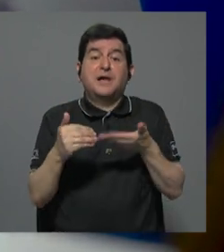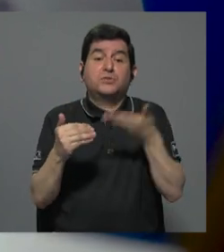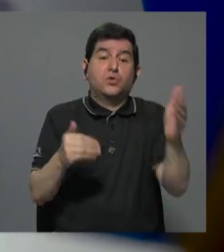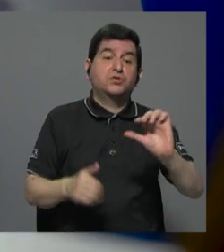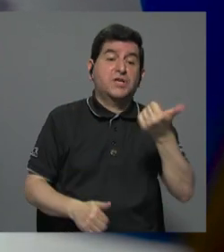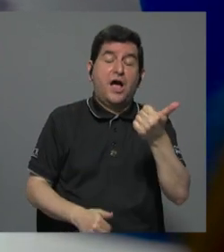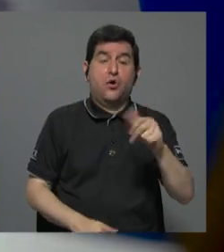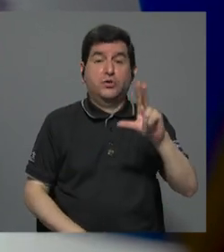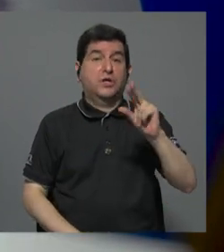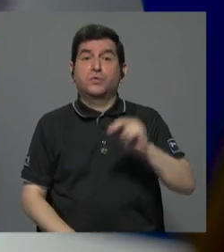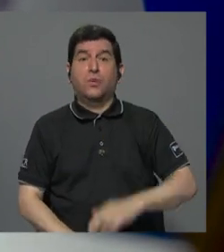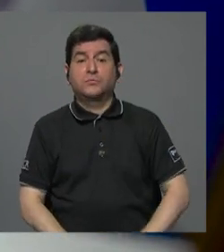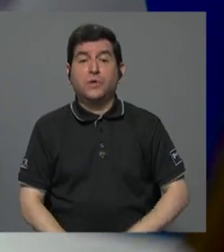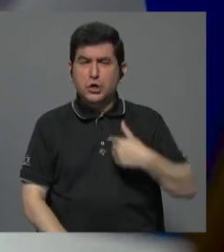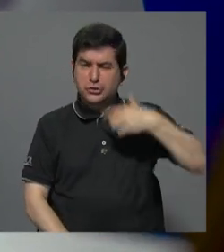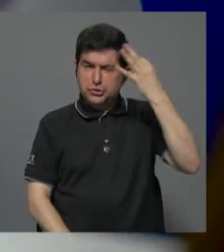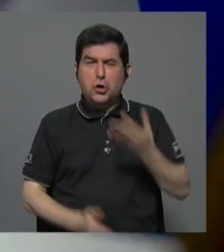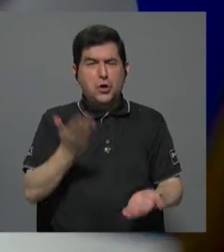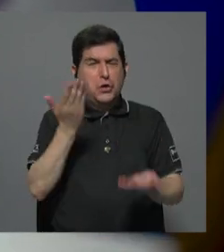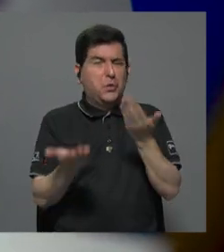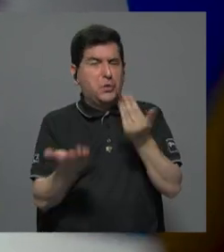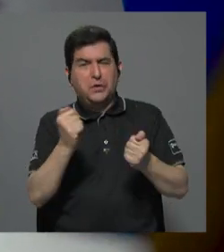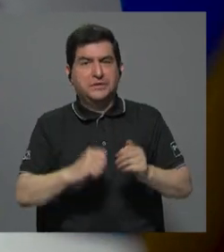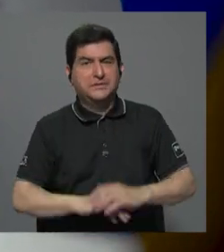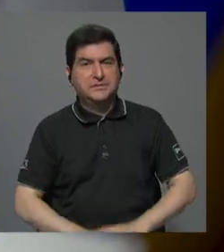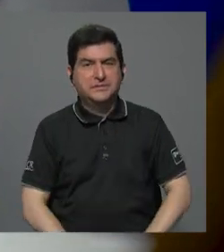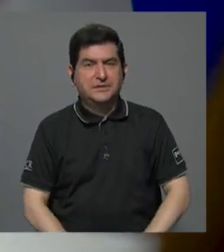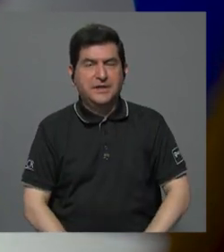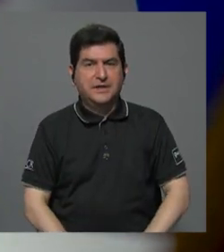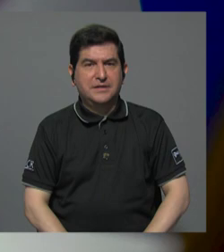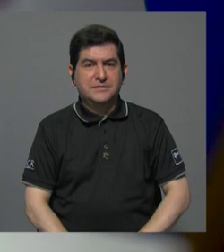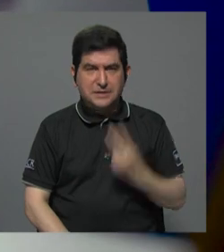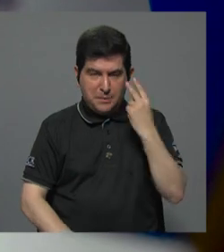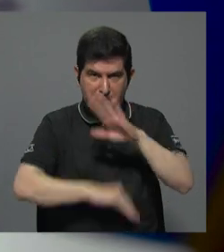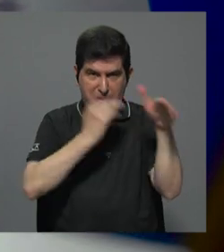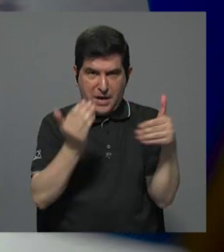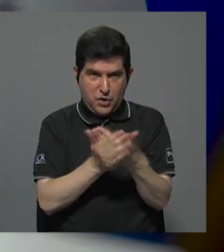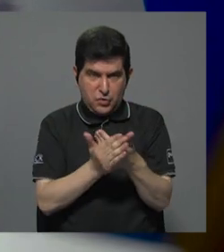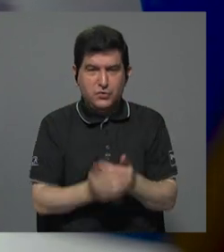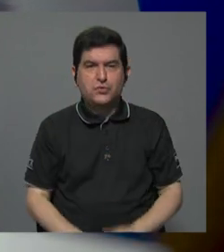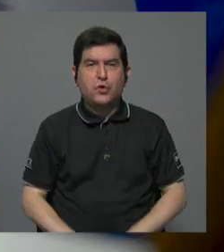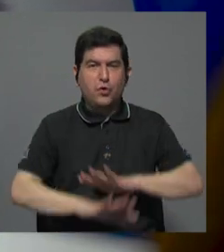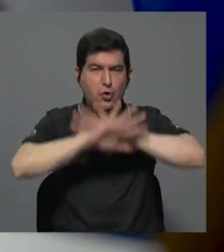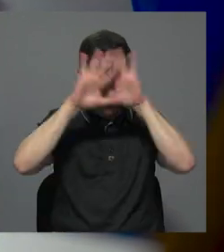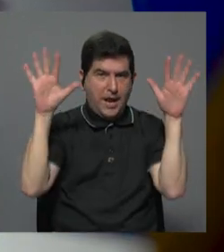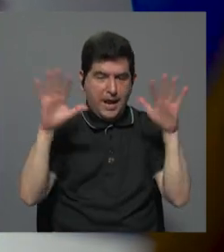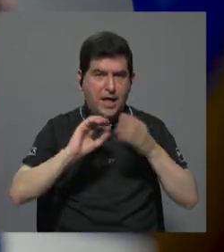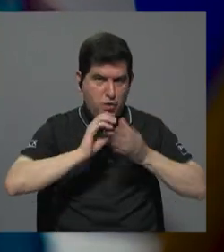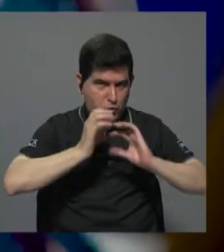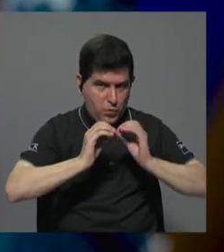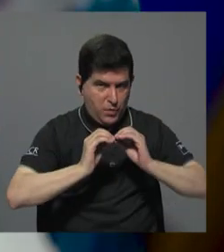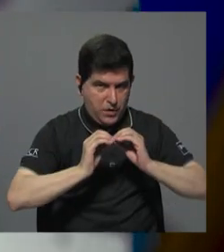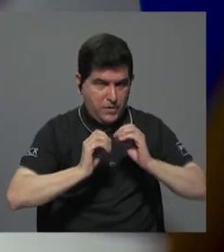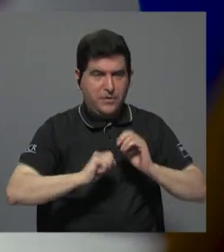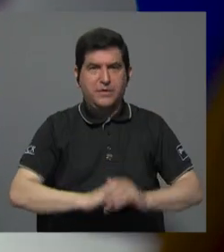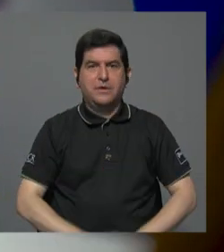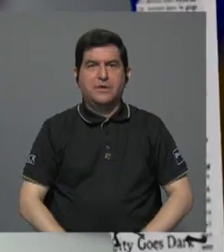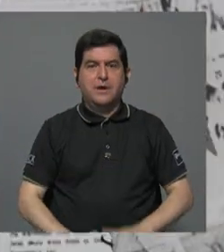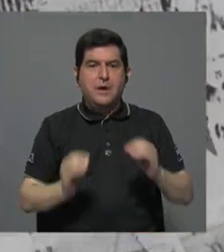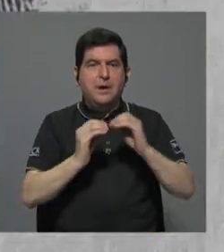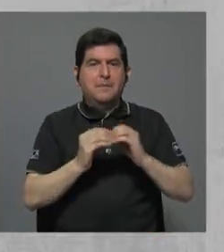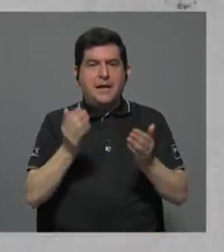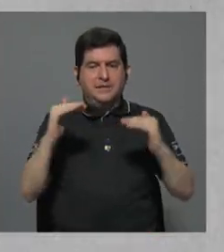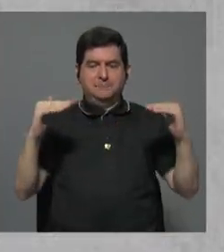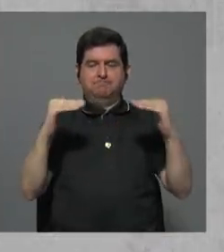que a otras verdades entonces creo que tal vez más como poder ver todo más con cuentas claras que sea más